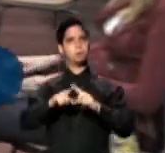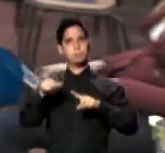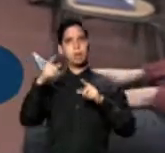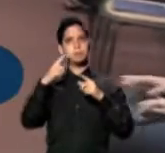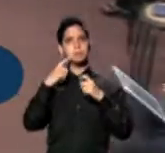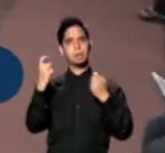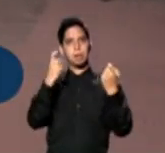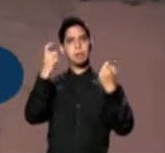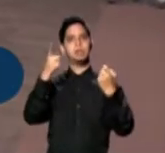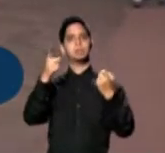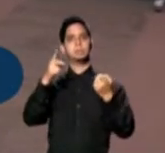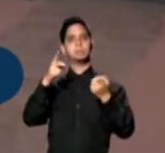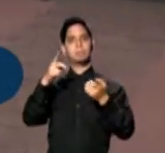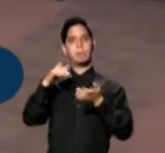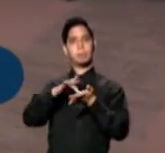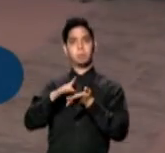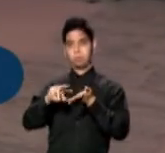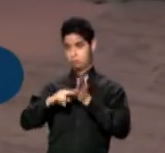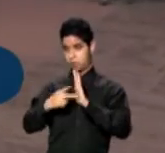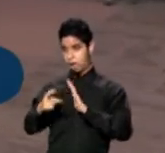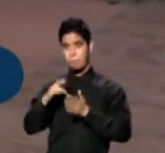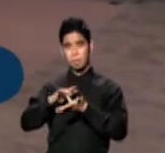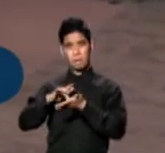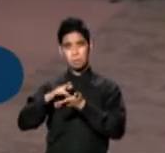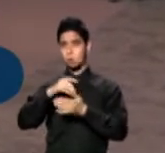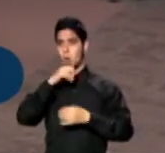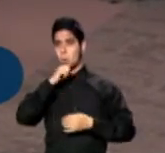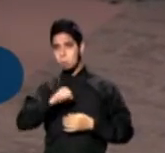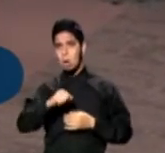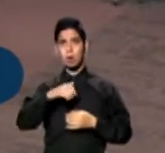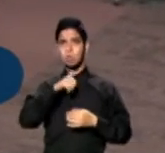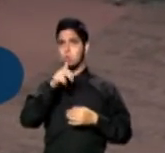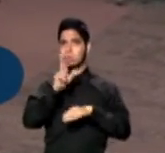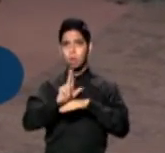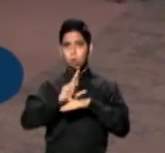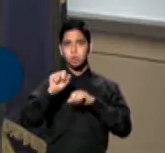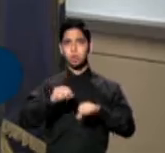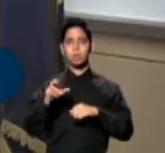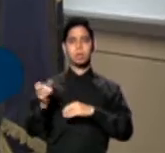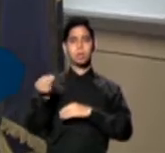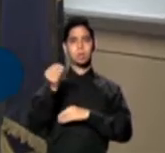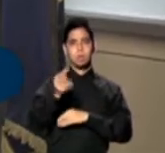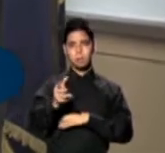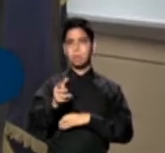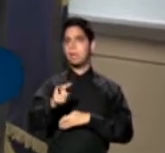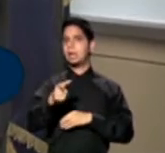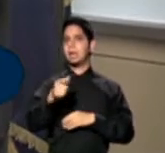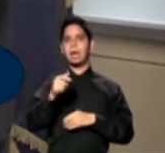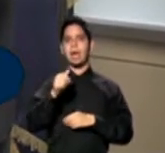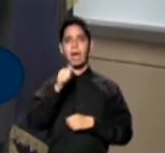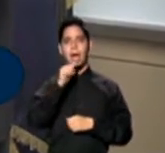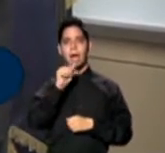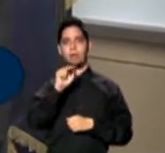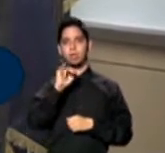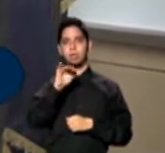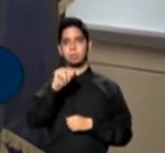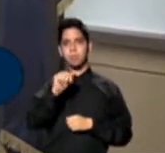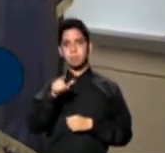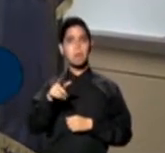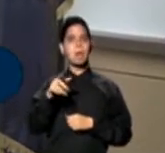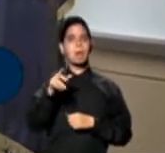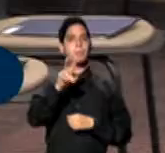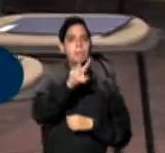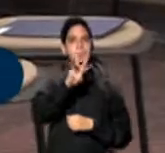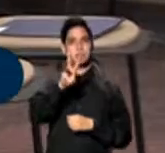usted podrá desechar sus medicamentos expirados o en desuso de manera confidencial, anónima y gratuita en uno de los